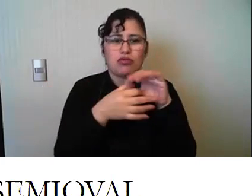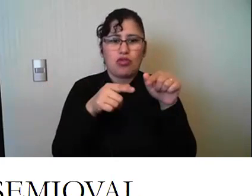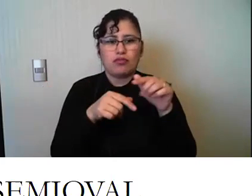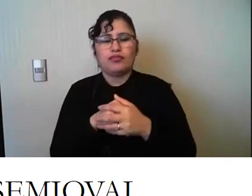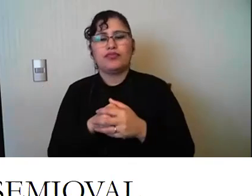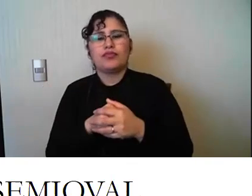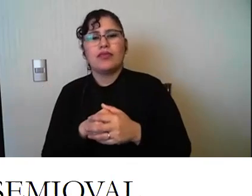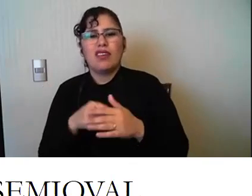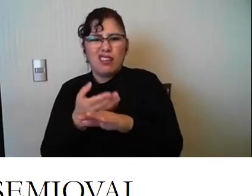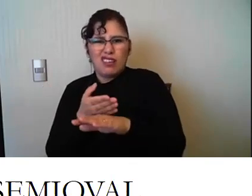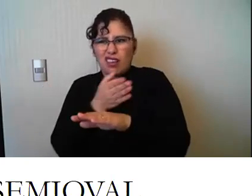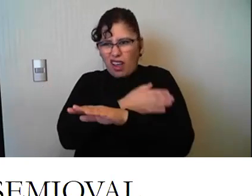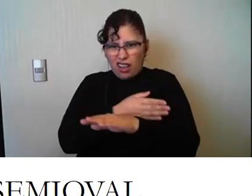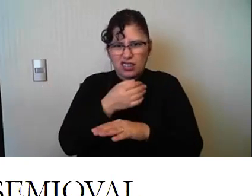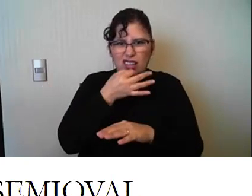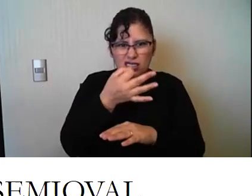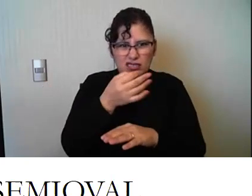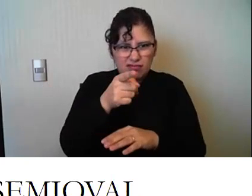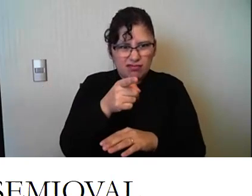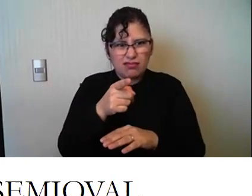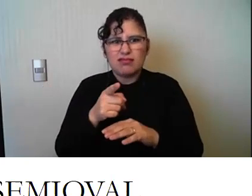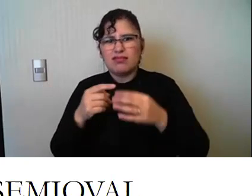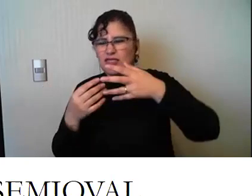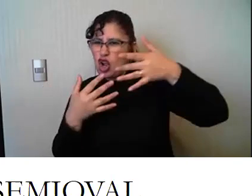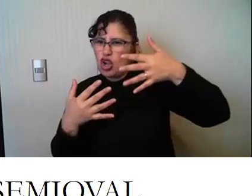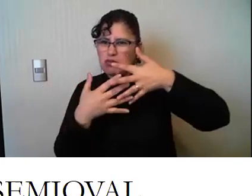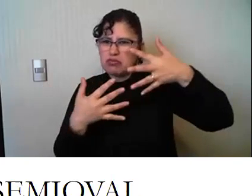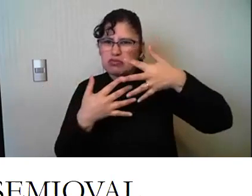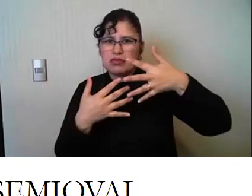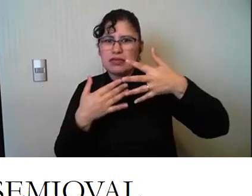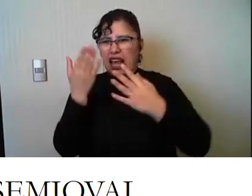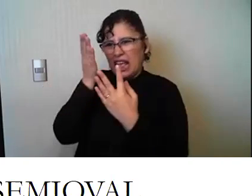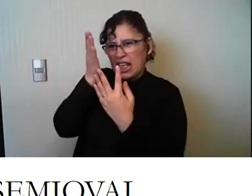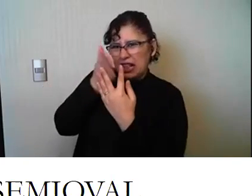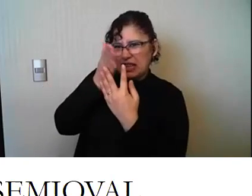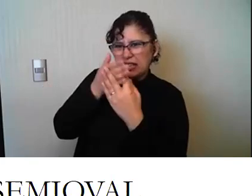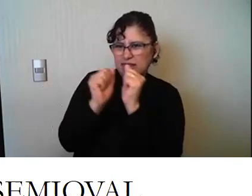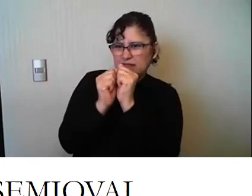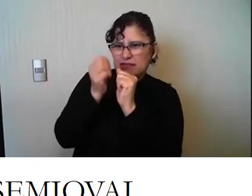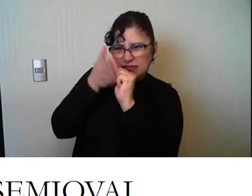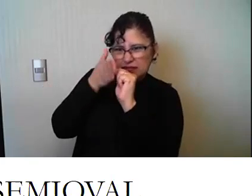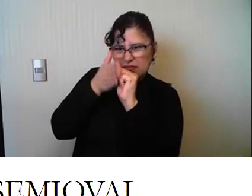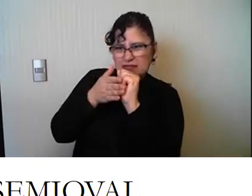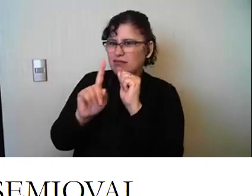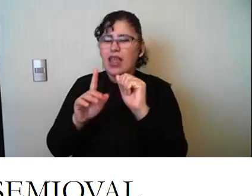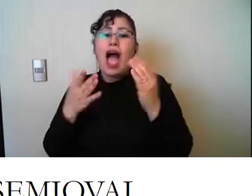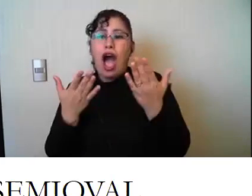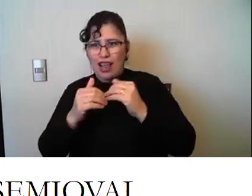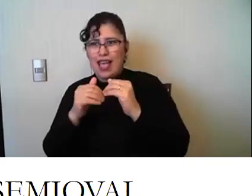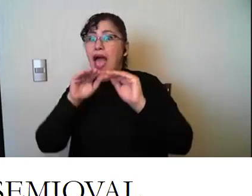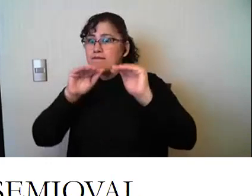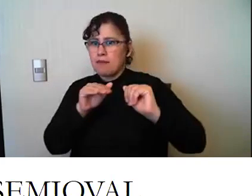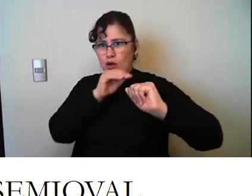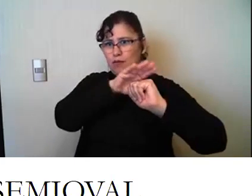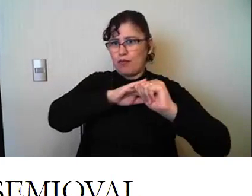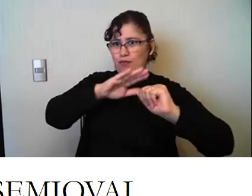diferencia de las interhemisféricas, van a conectar regiones cerebrales del mismo hemisferio. Por ejemplo, conectan